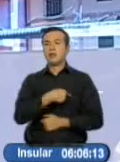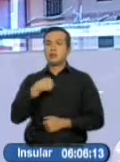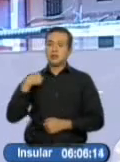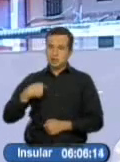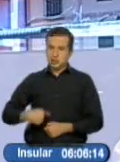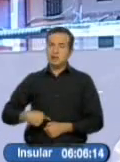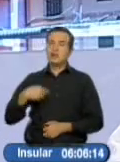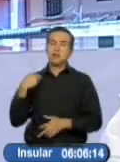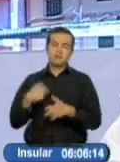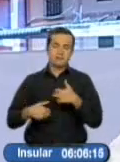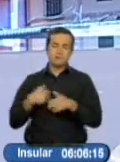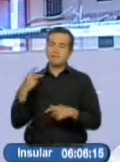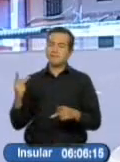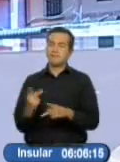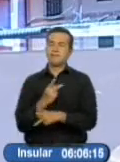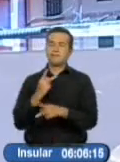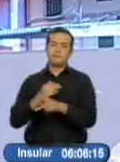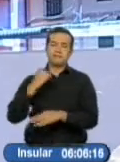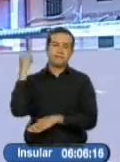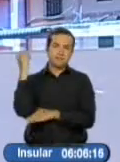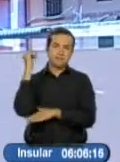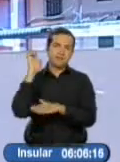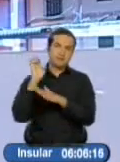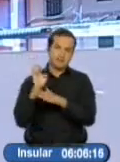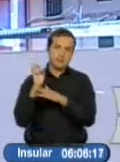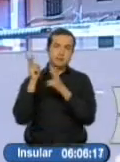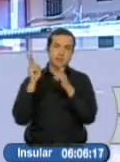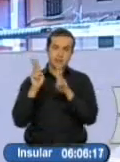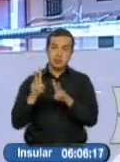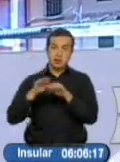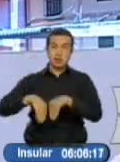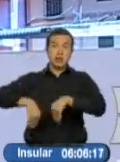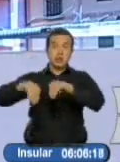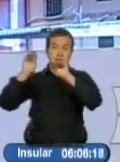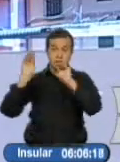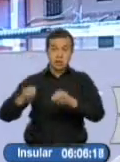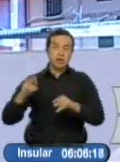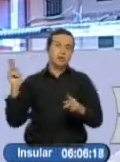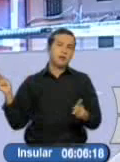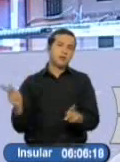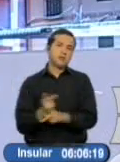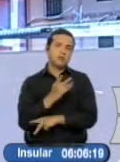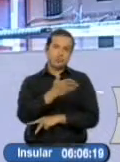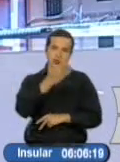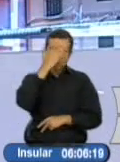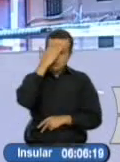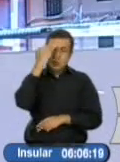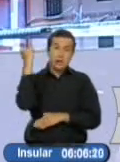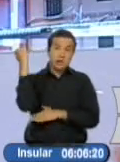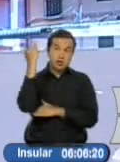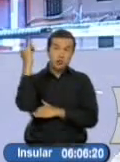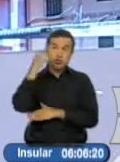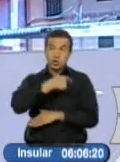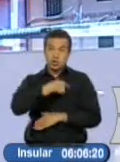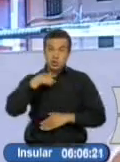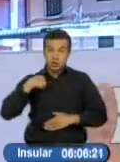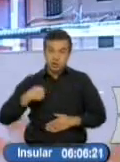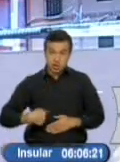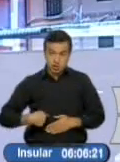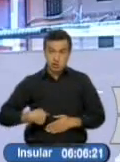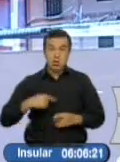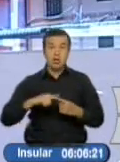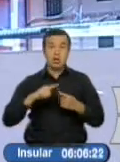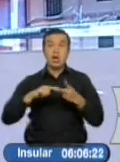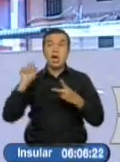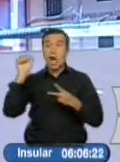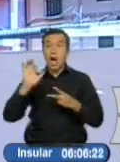serio problema para la industria ecuatoriana en general, para la textil en particular, porque evidentemente ellos tienen condiciones, y yo no hablaría solo de China, hablaría de